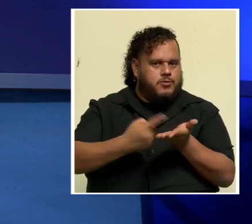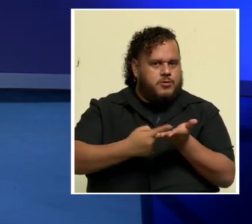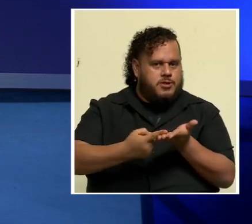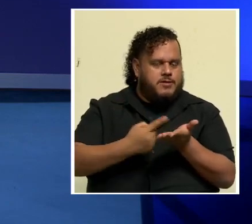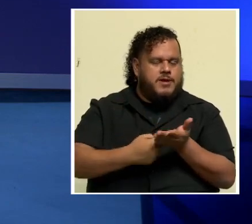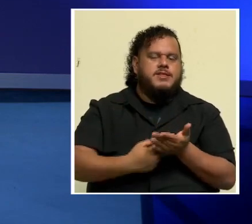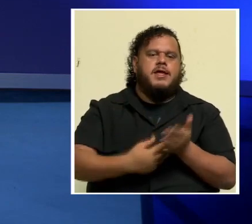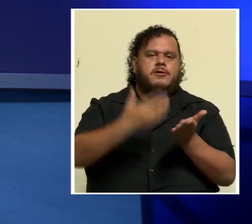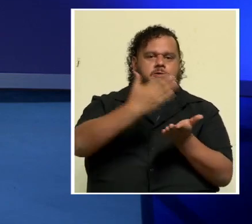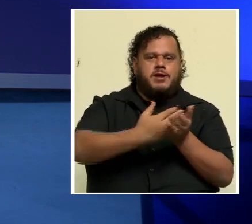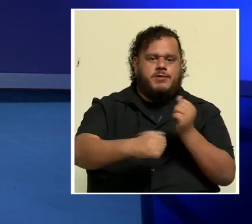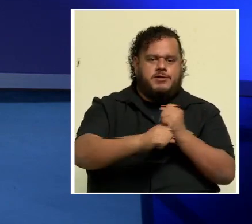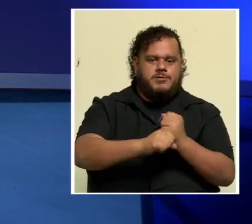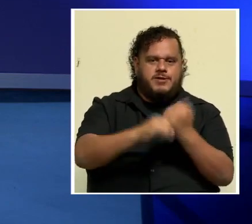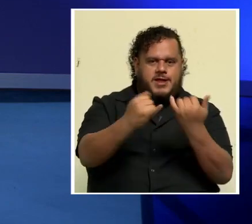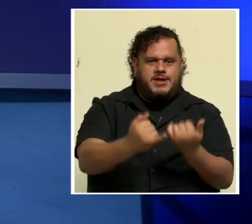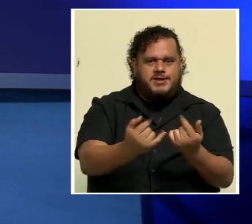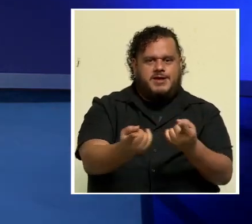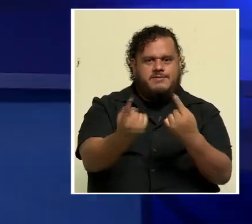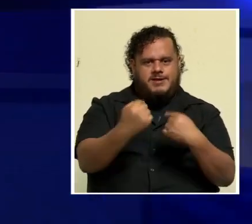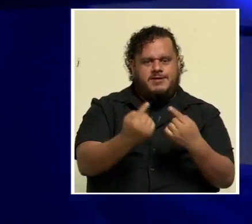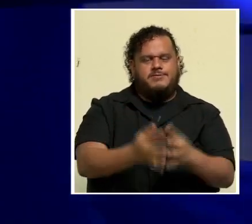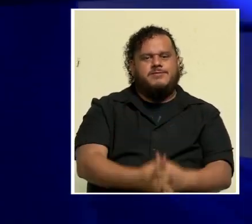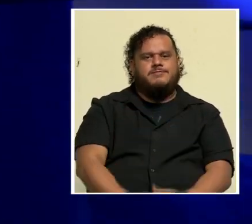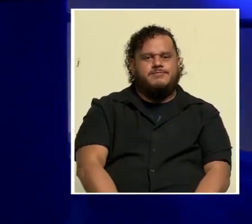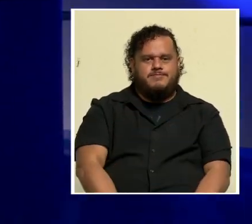pausa comercial, ya casi volvemos.